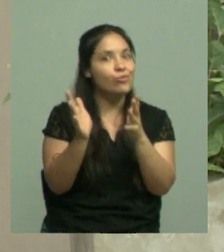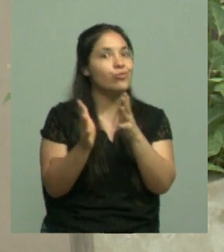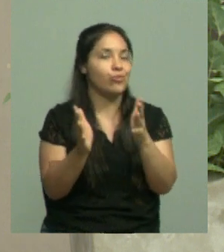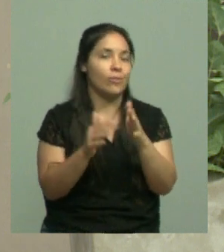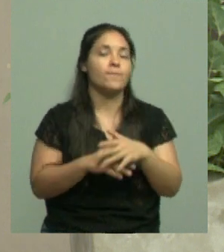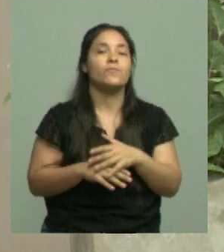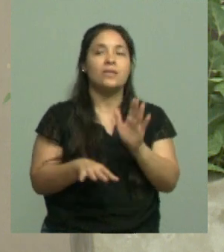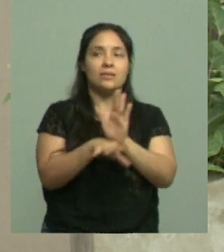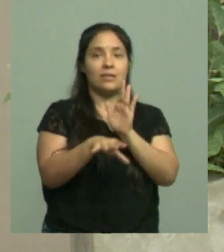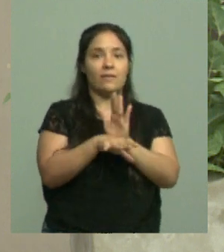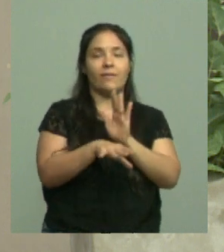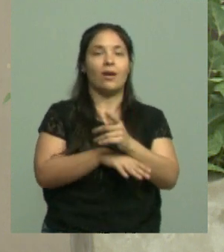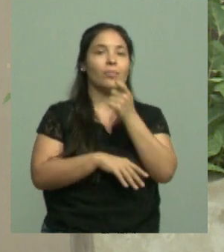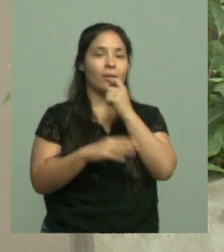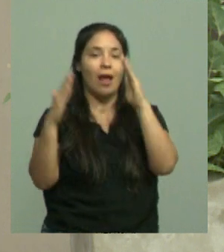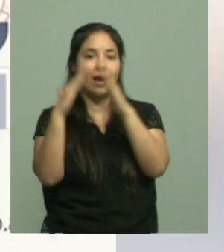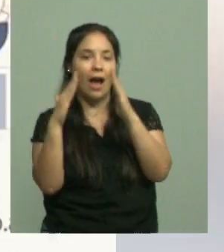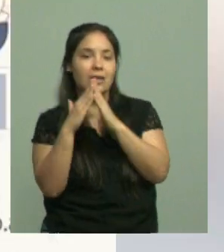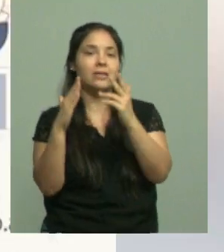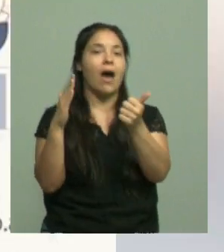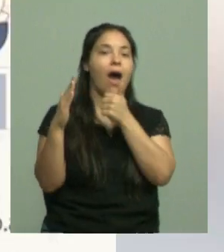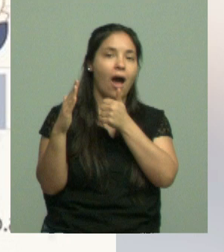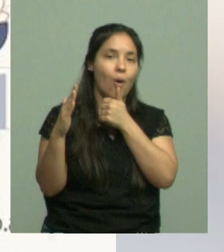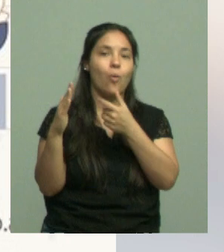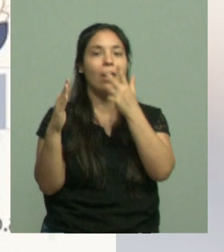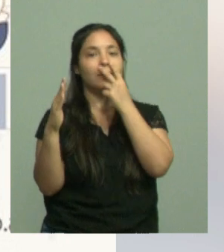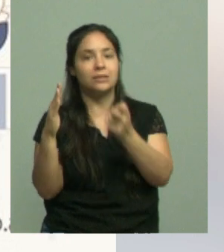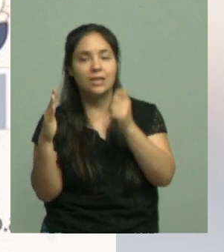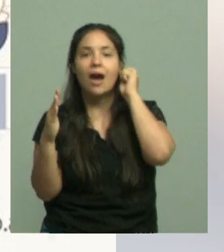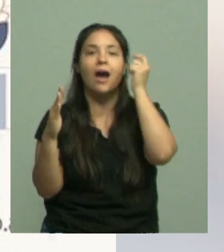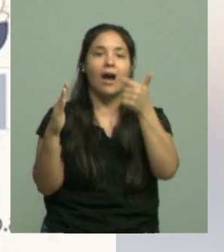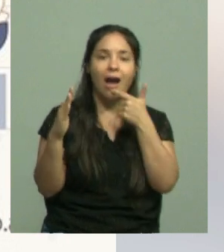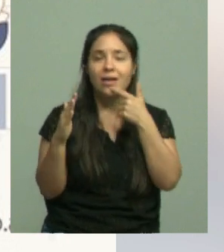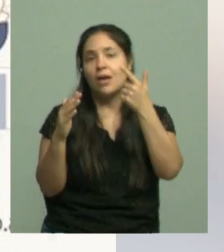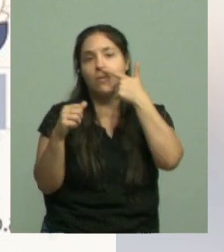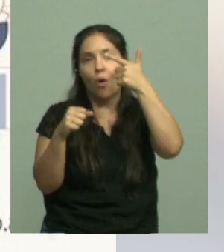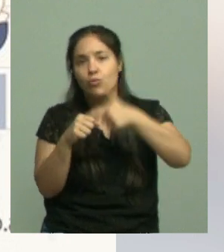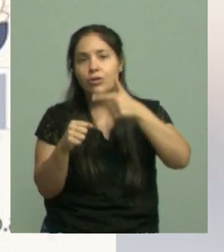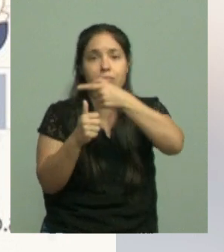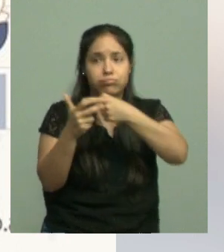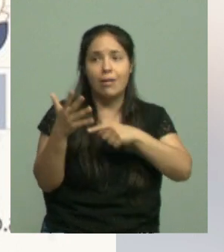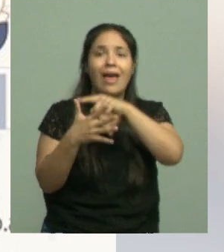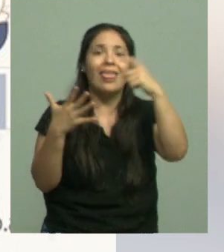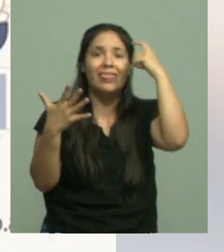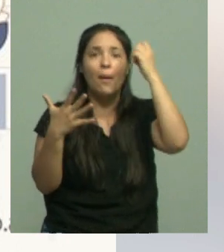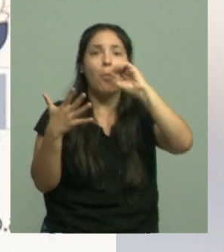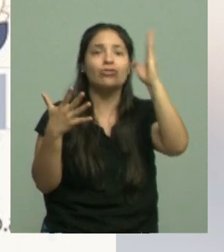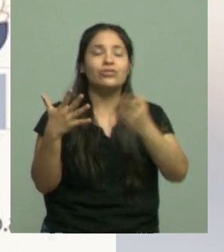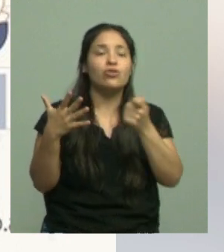te gastás en vivienda, agua, electricidad, gas y otros combustibles el 10% de tu ingreso. Eso